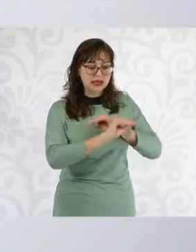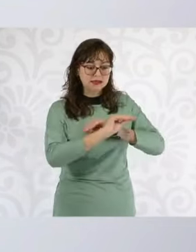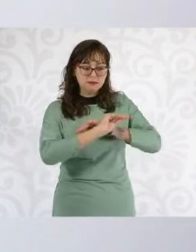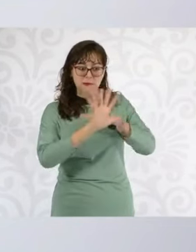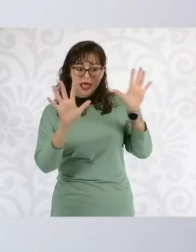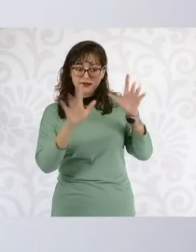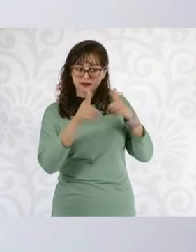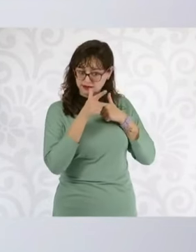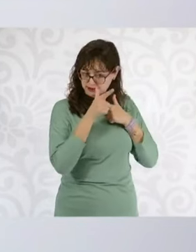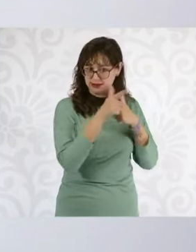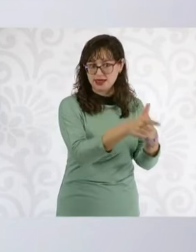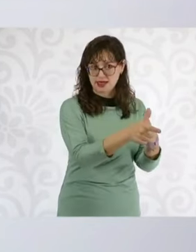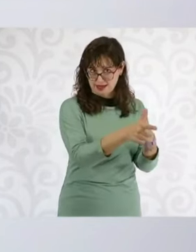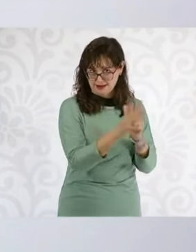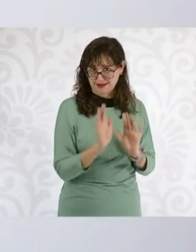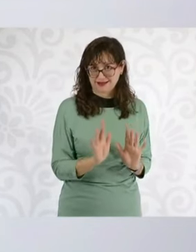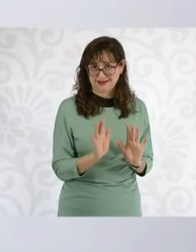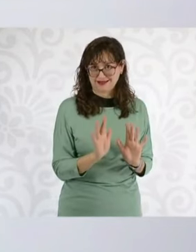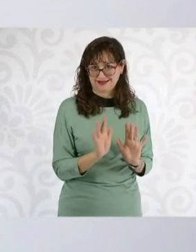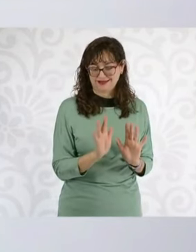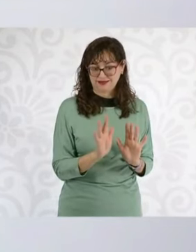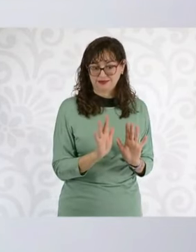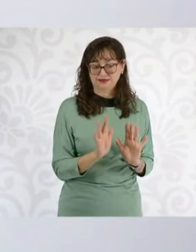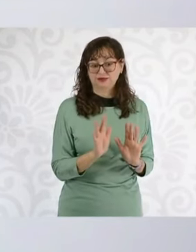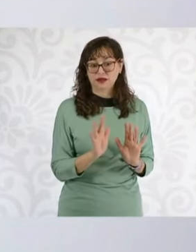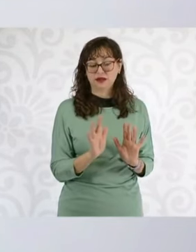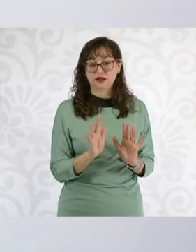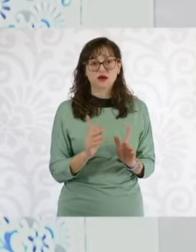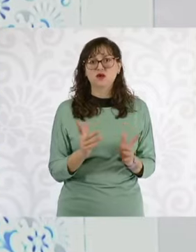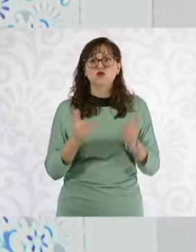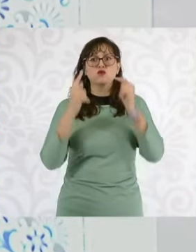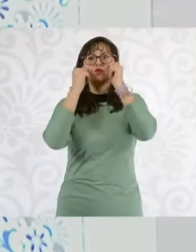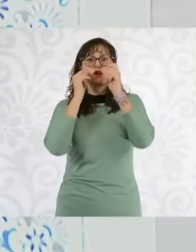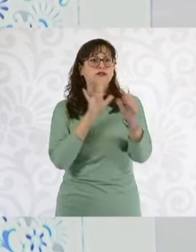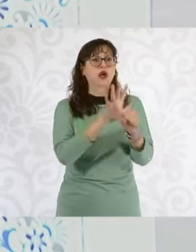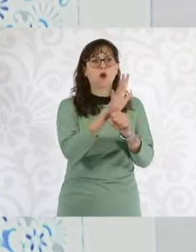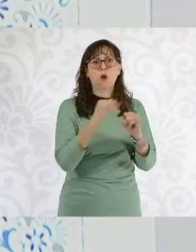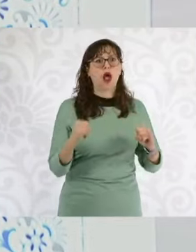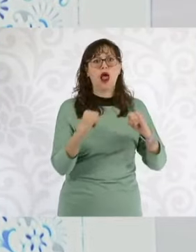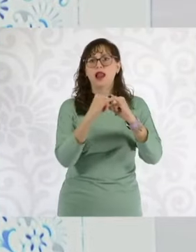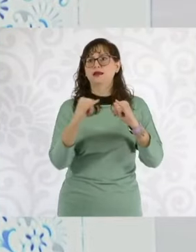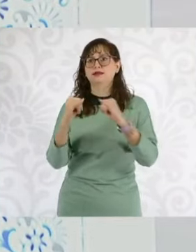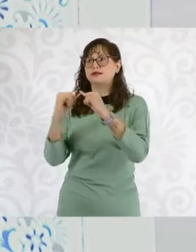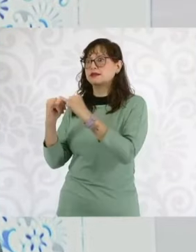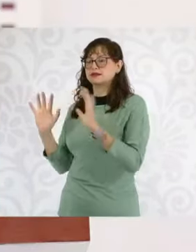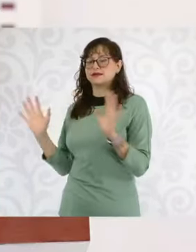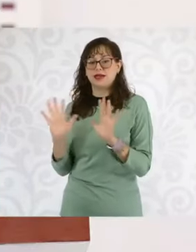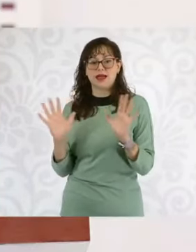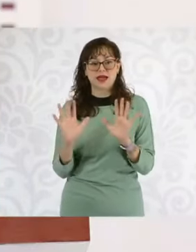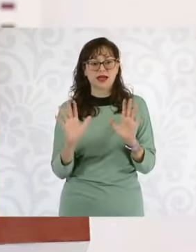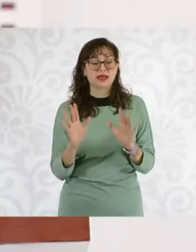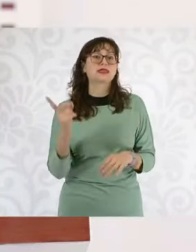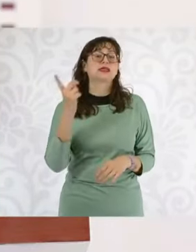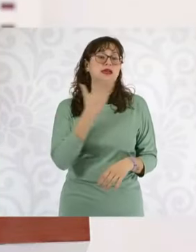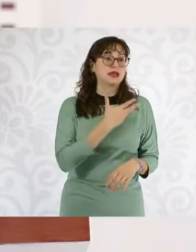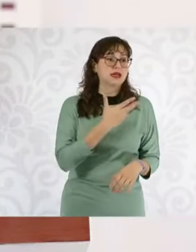porque el tema de fondo es garantizar la transparencia del Ejecutivo, de los ejecutivos, de los